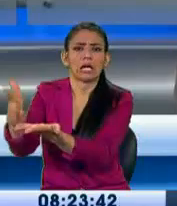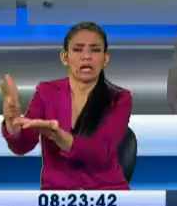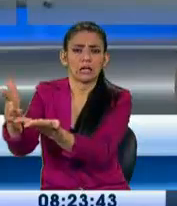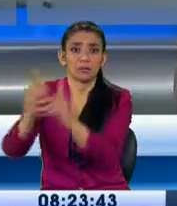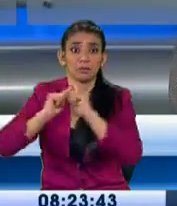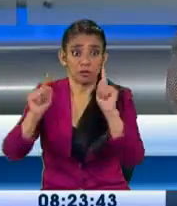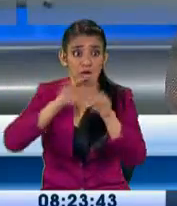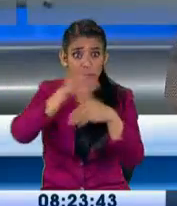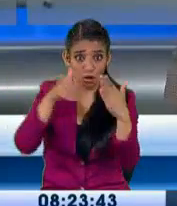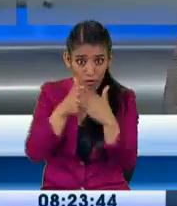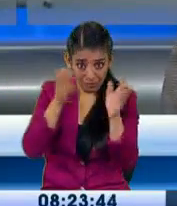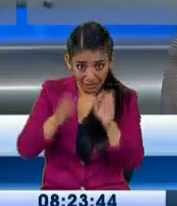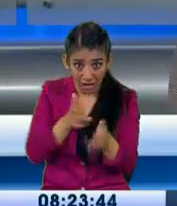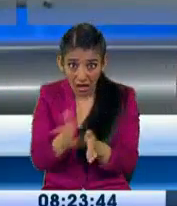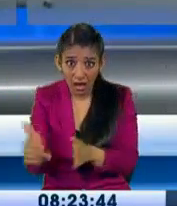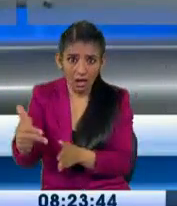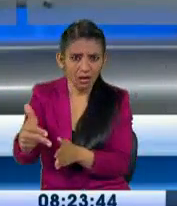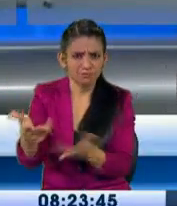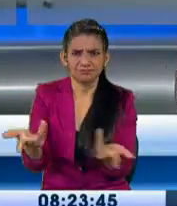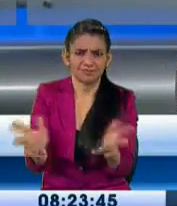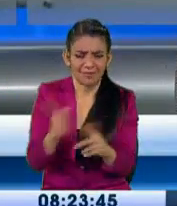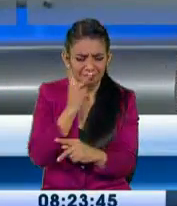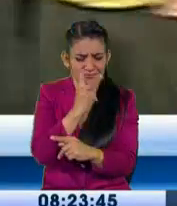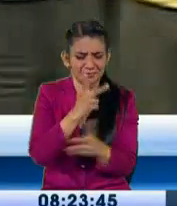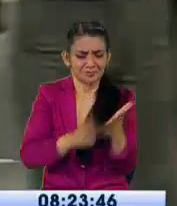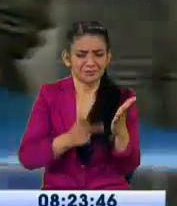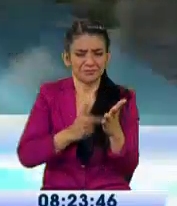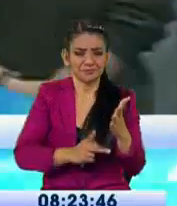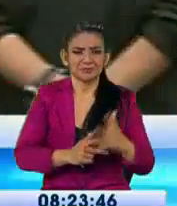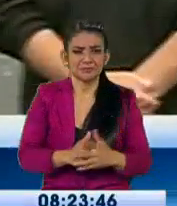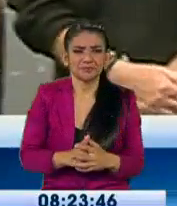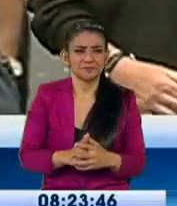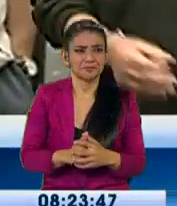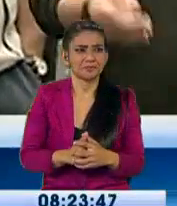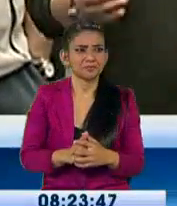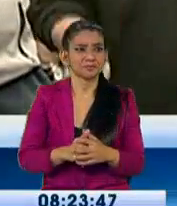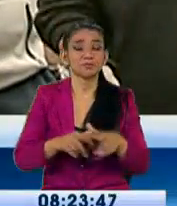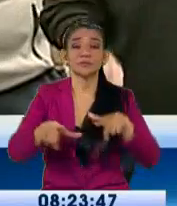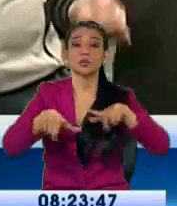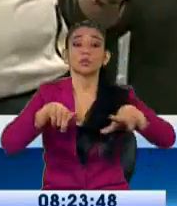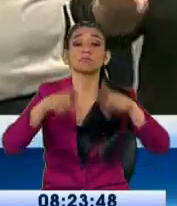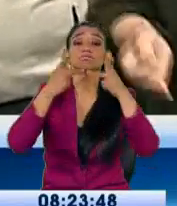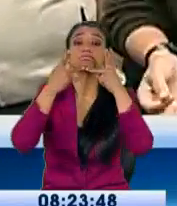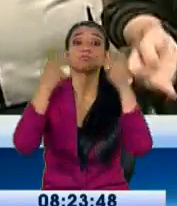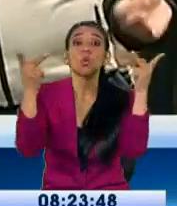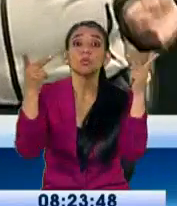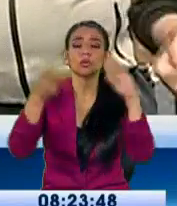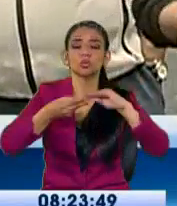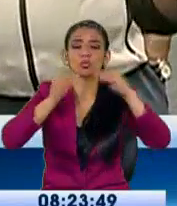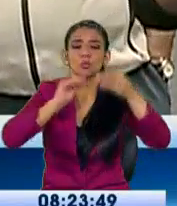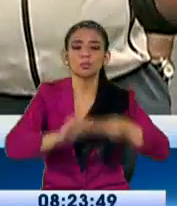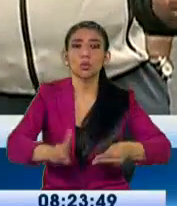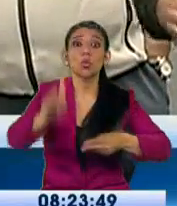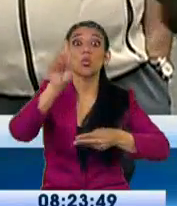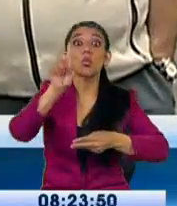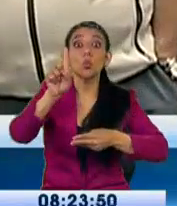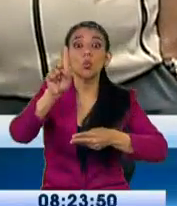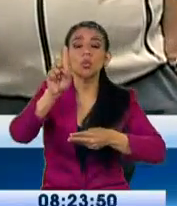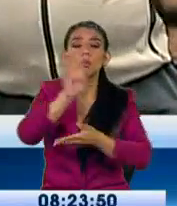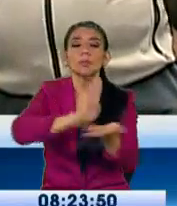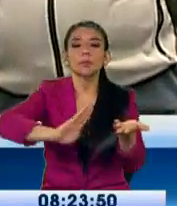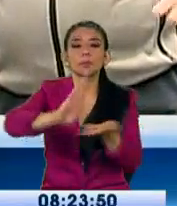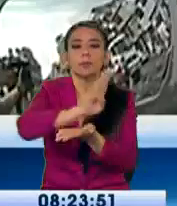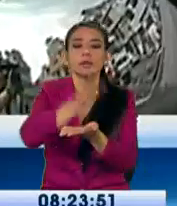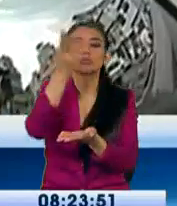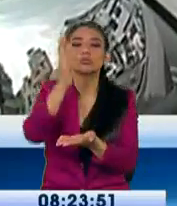tendrían el acceso al mismo quieren ver lo que está pasando este espacio público ubicado en el sector un de la super manzana 3 de solanda sur de